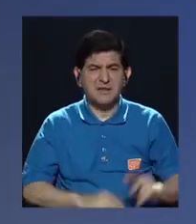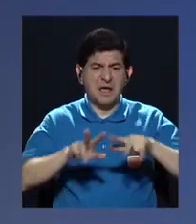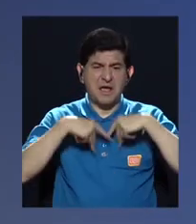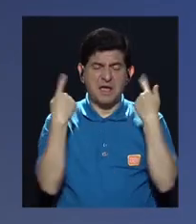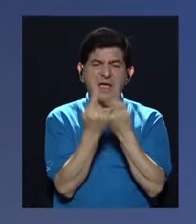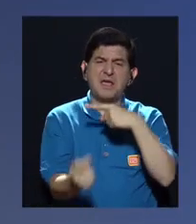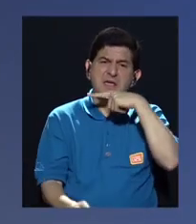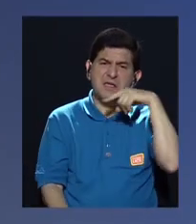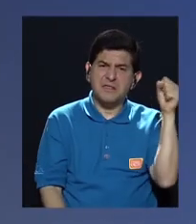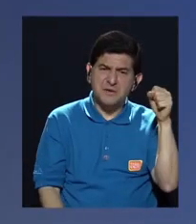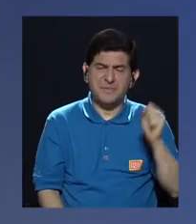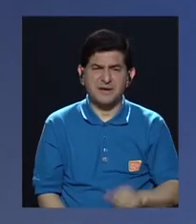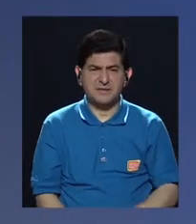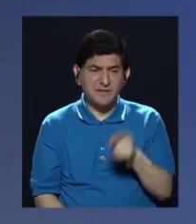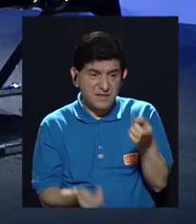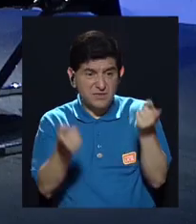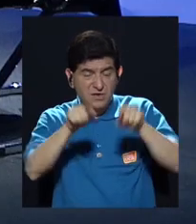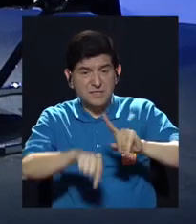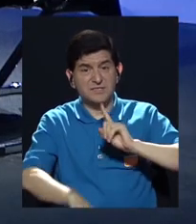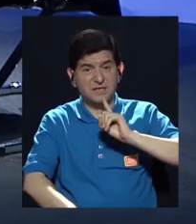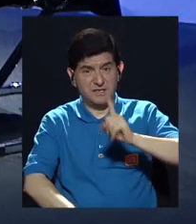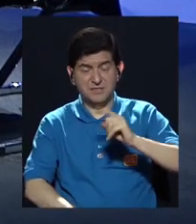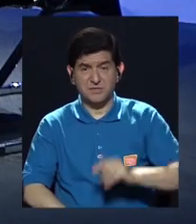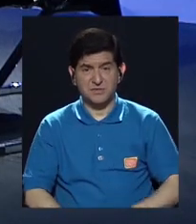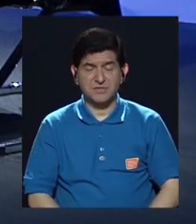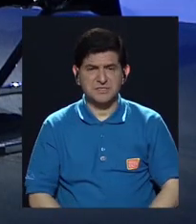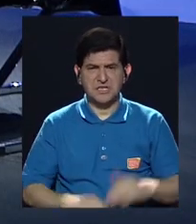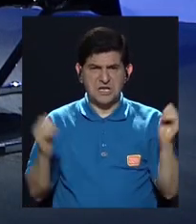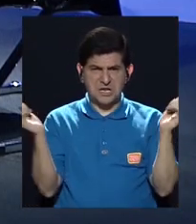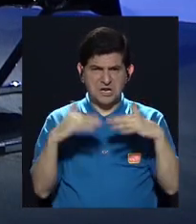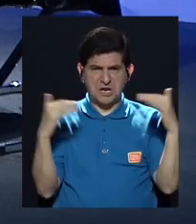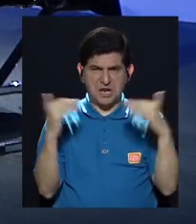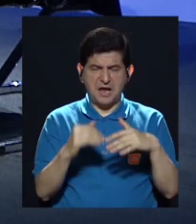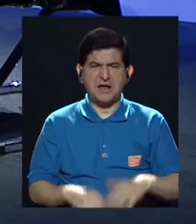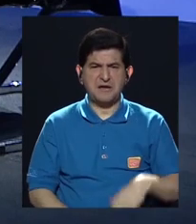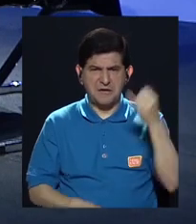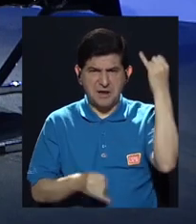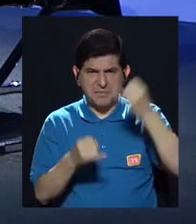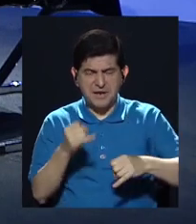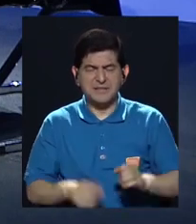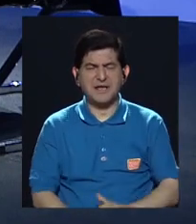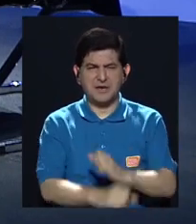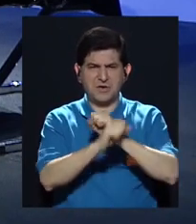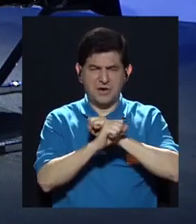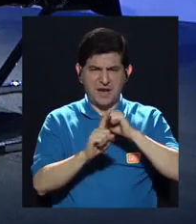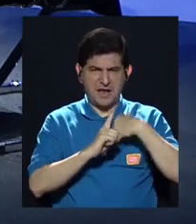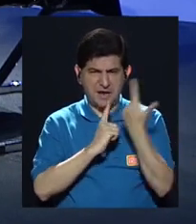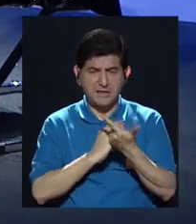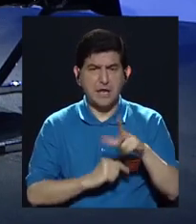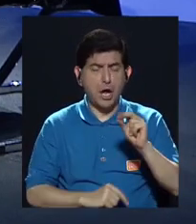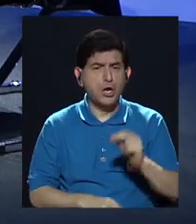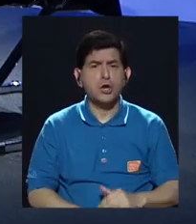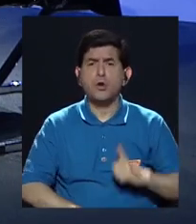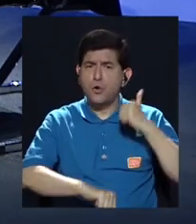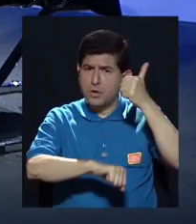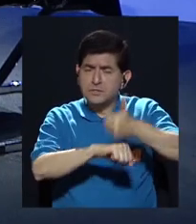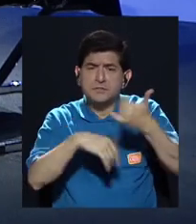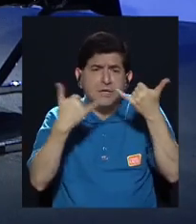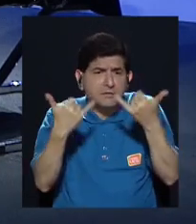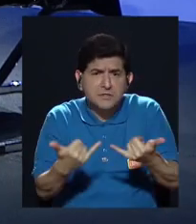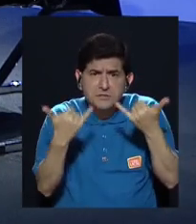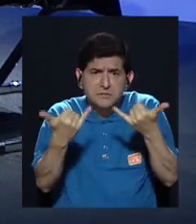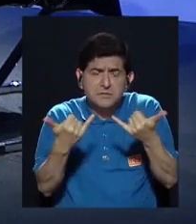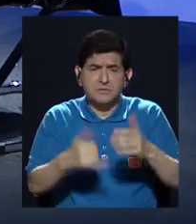del Partido Comunista había dicho que la guerra era para acabar con las garantías, y no, porque eso estaba plasmado